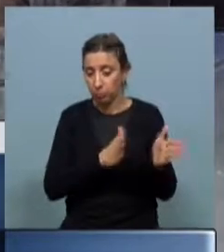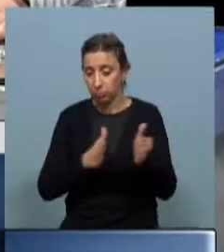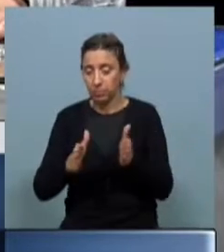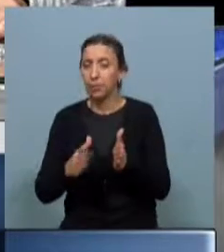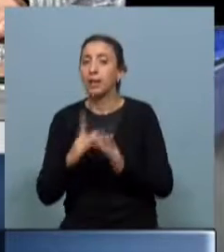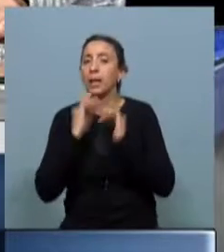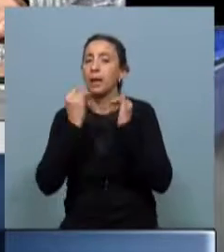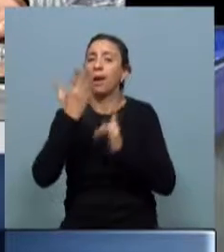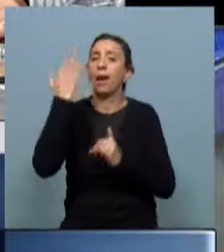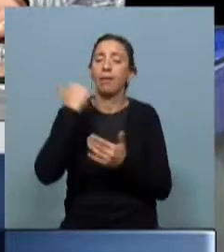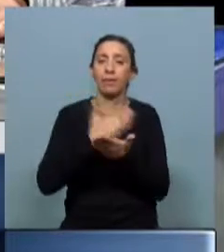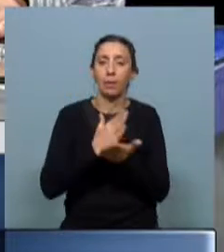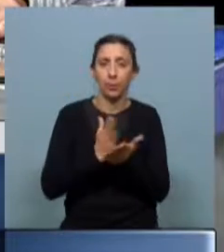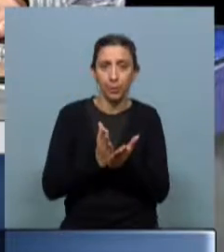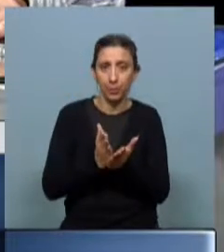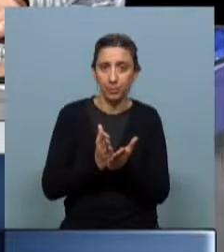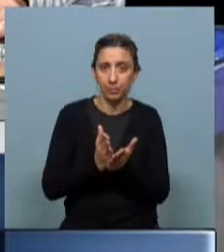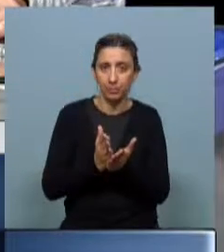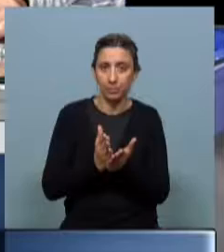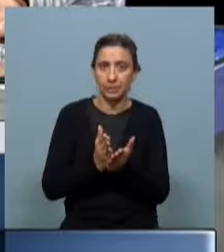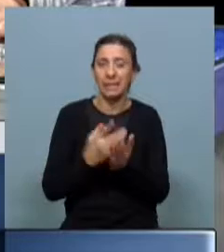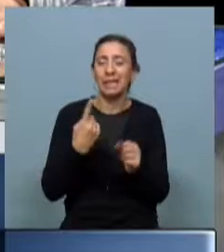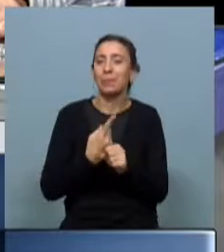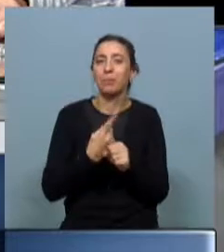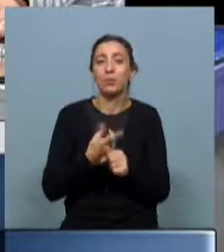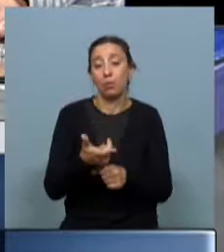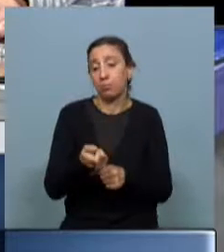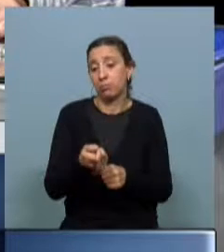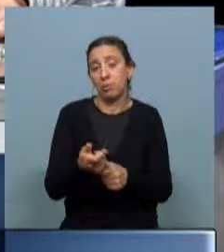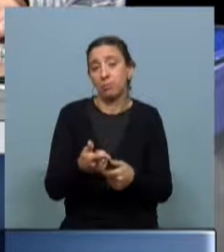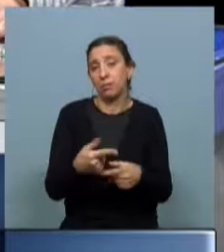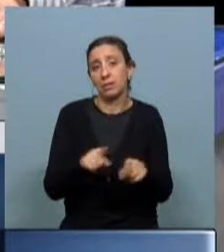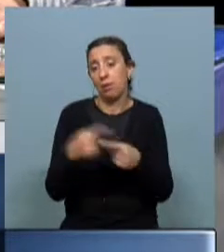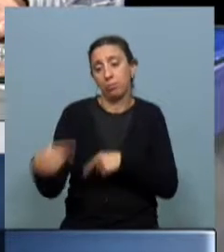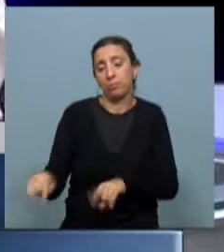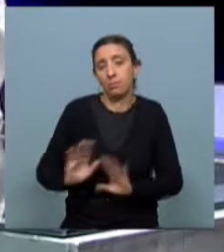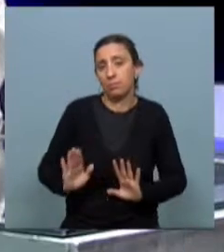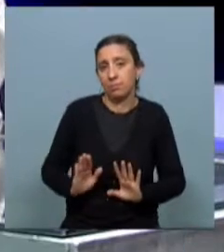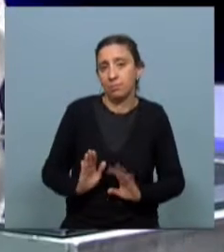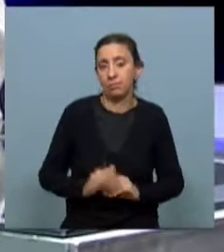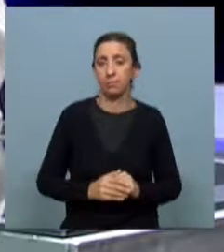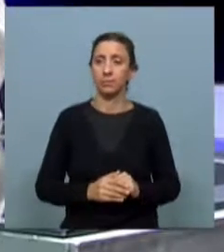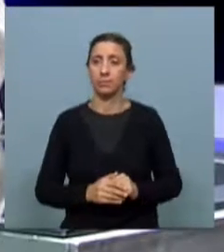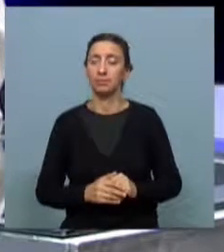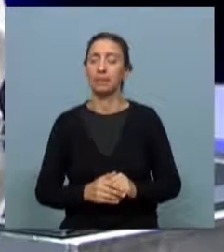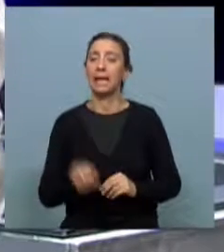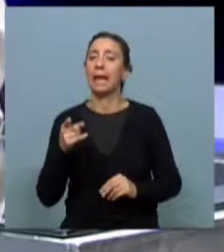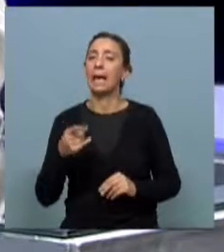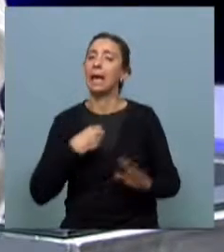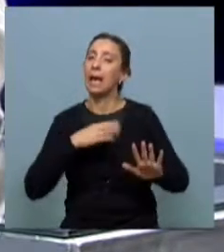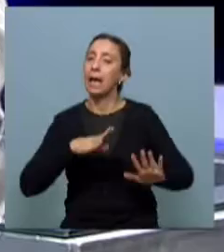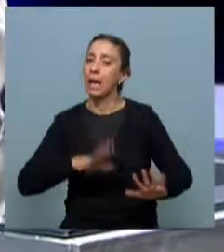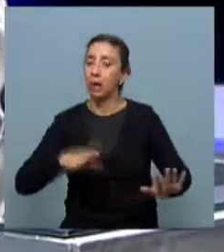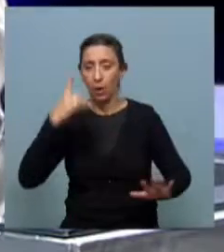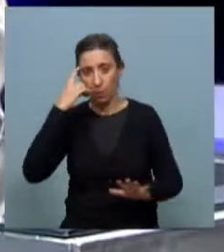primer informe que compartíamos se hablaba de, bueno, no lo puedes manejar por control remoto, porque si no sería otra cosa, no es un robot. Exactamente, ahí los chicos